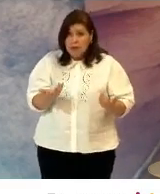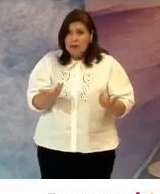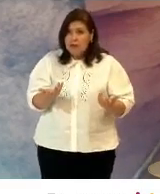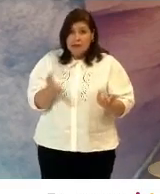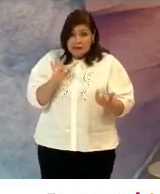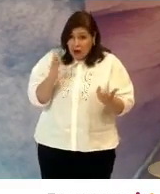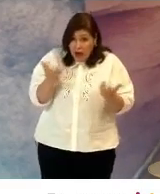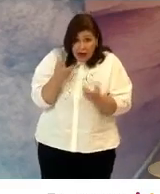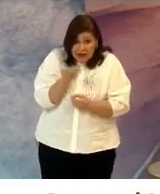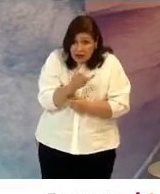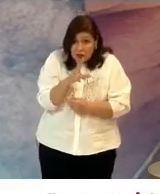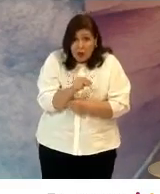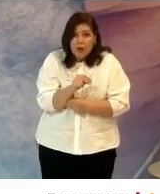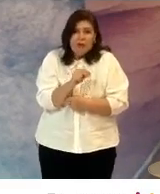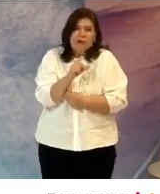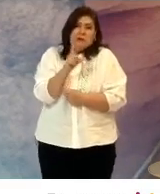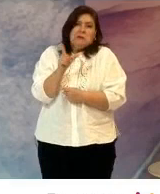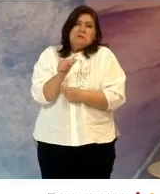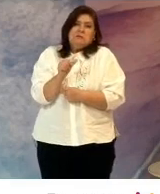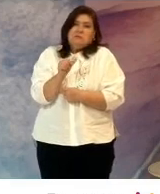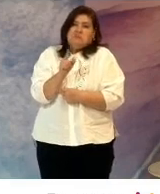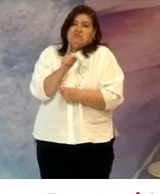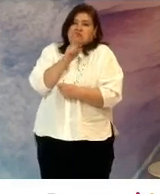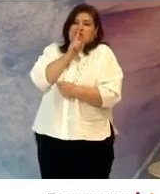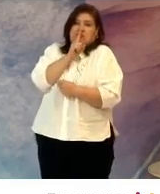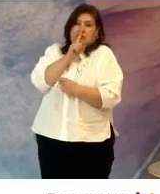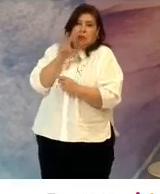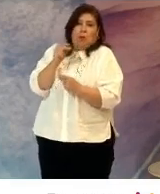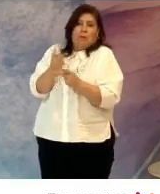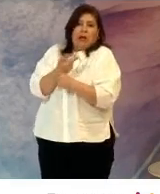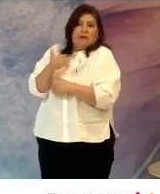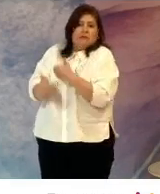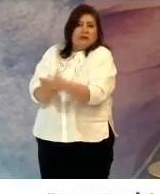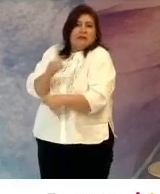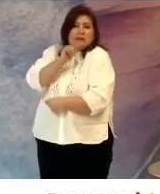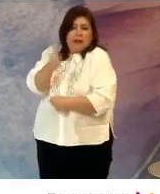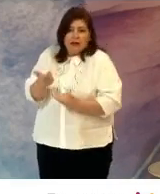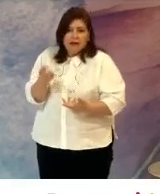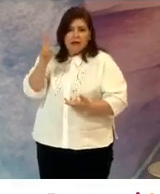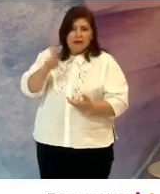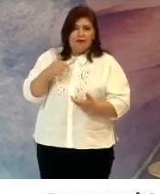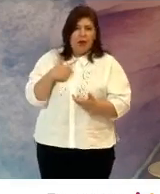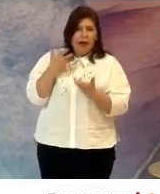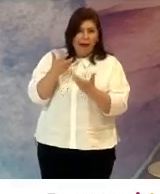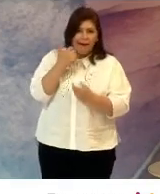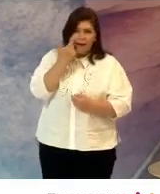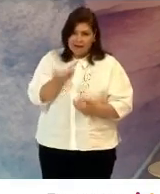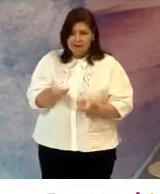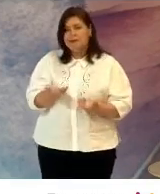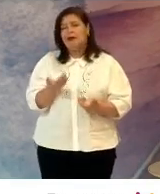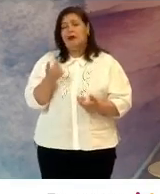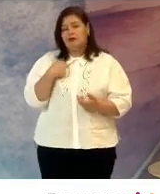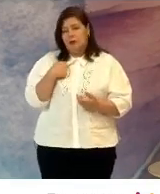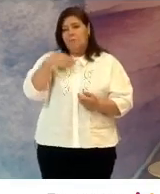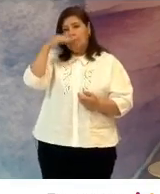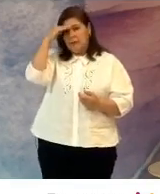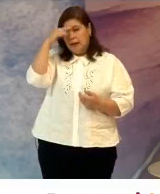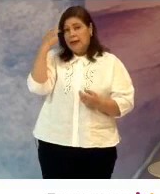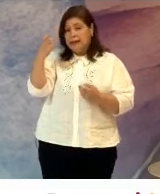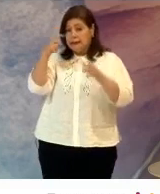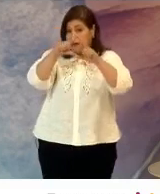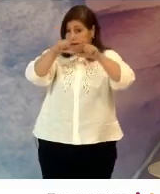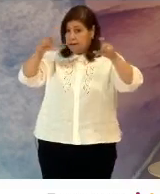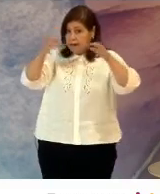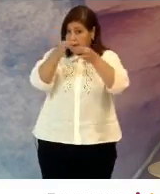entonces no va a pasar mucho en cuanto a nuestras intenciones. Entonces pienso que esta es una cita